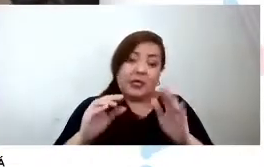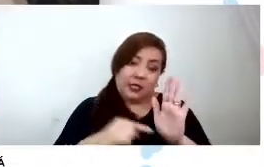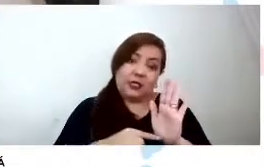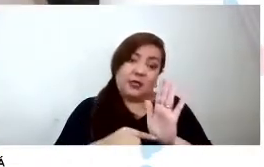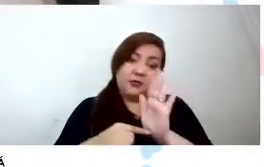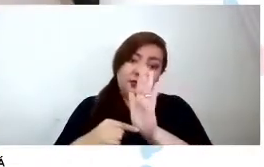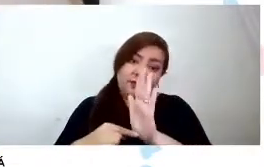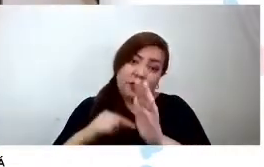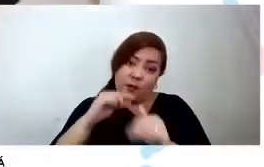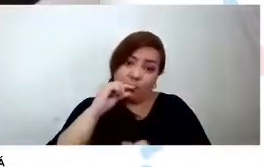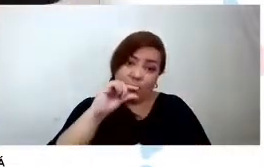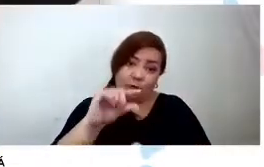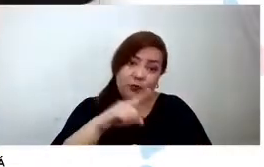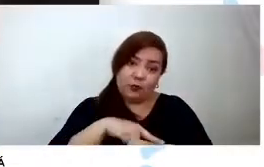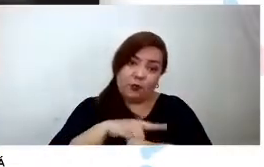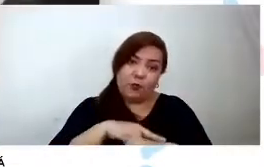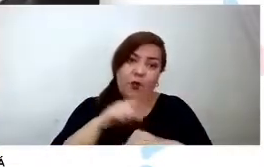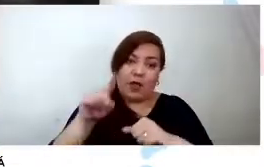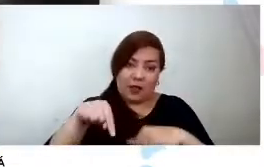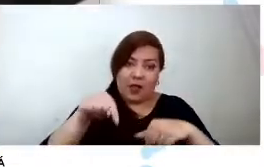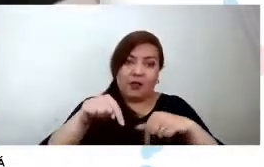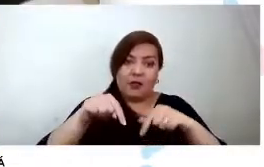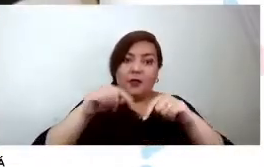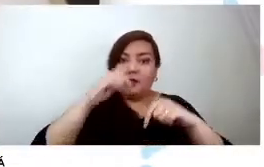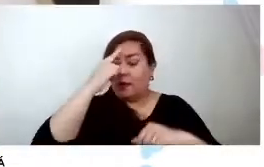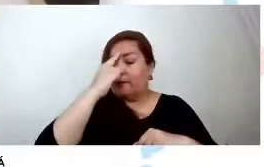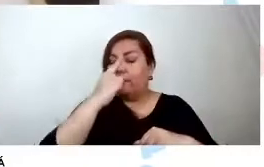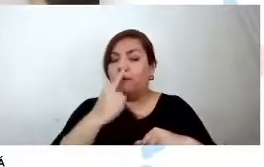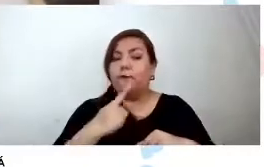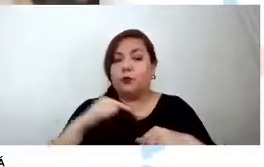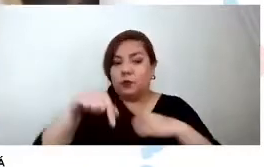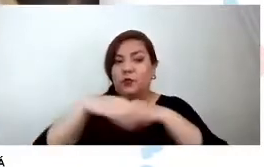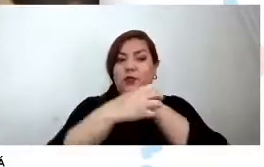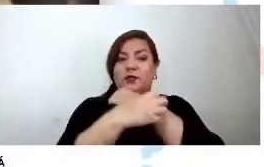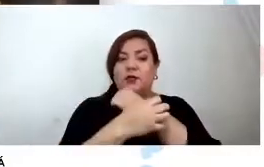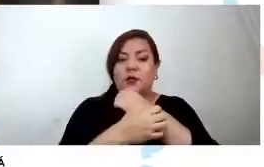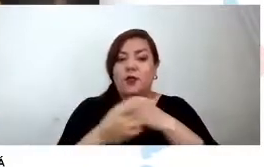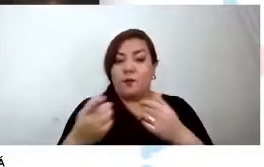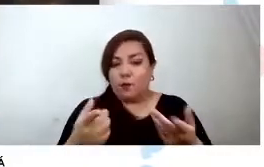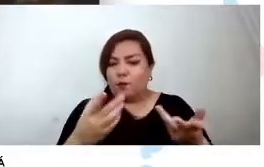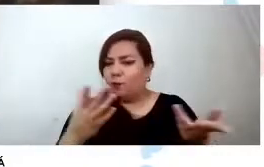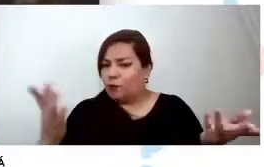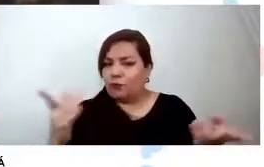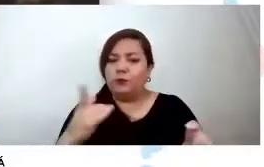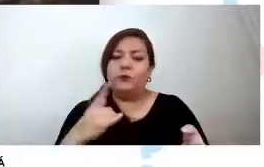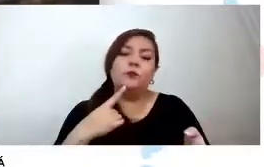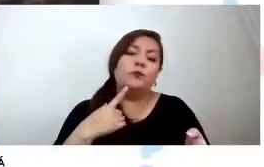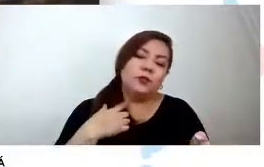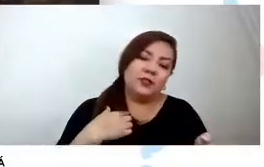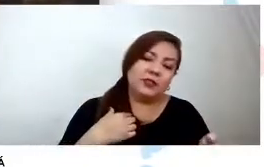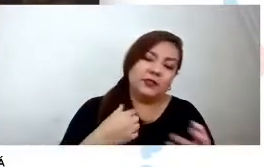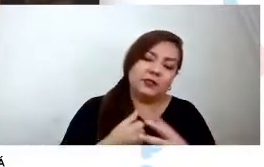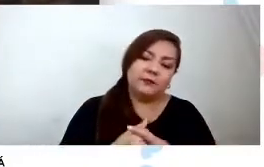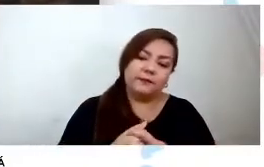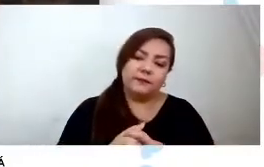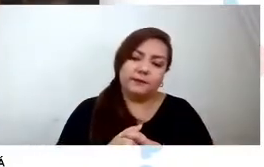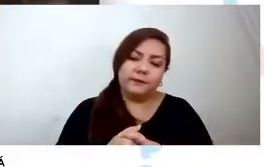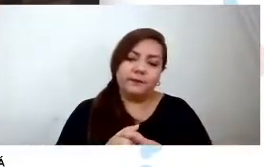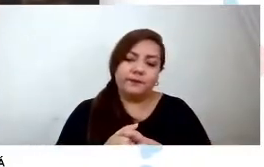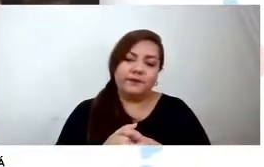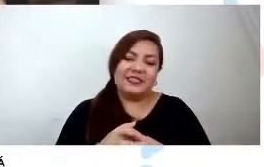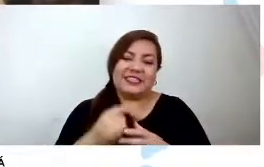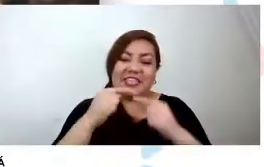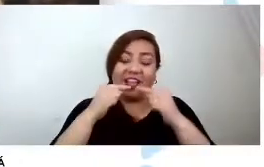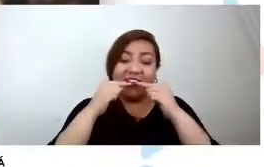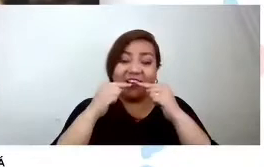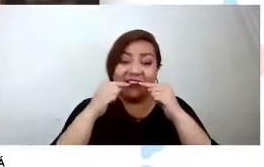las vitrinas del Museo Regional. ¿Sí? Es muy interesante. Tiene dientes,